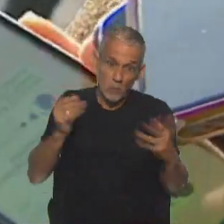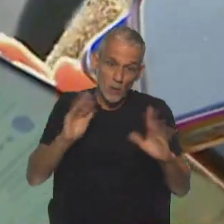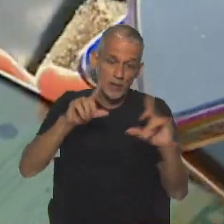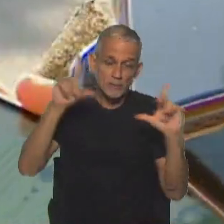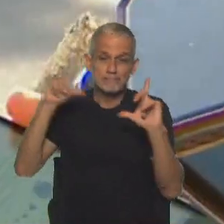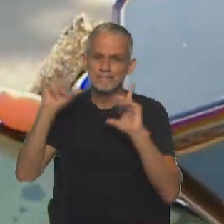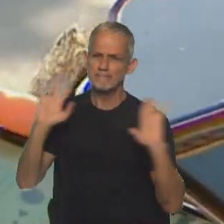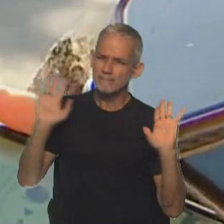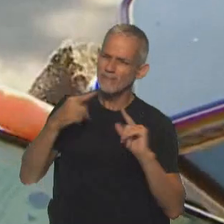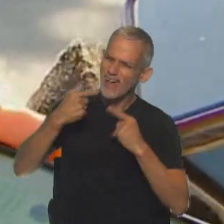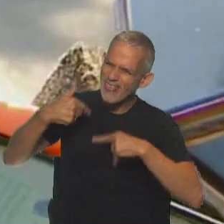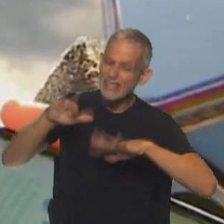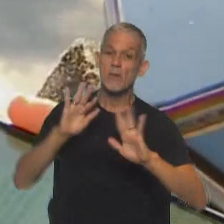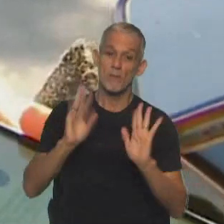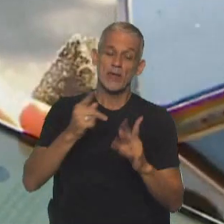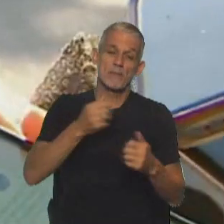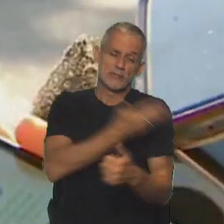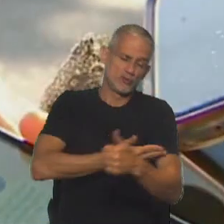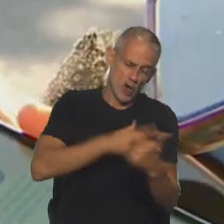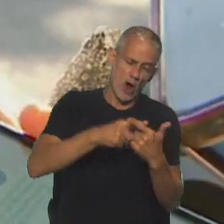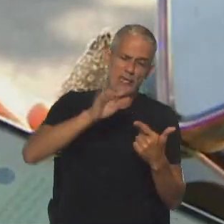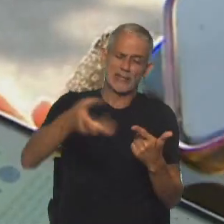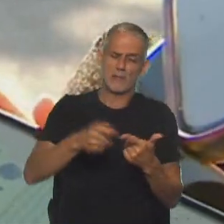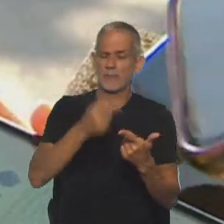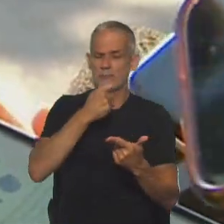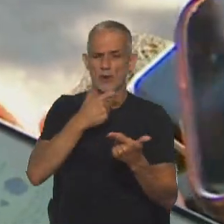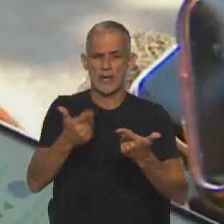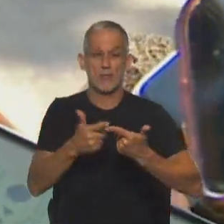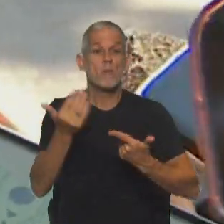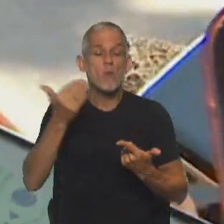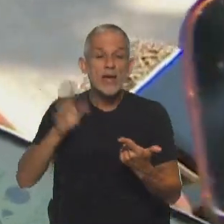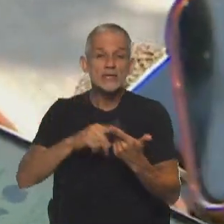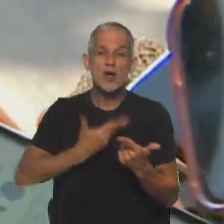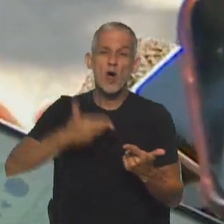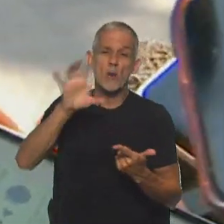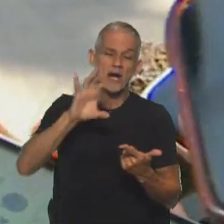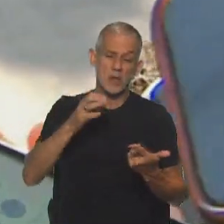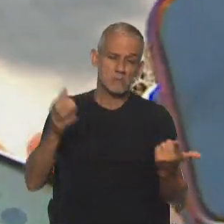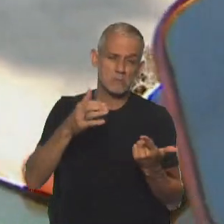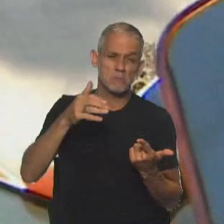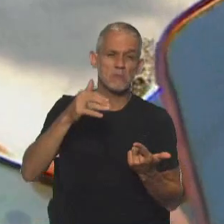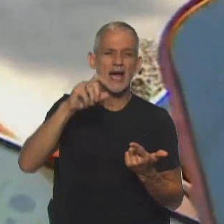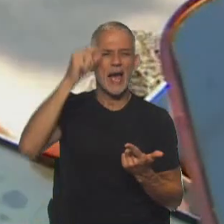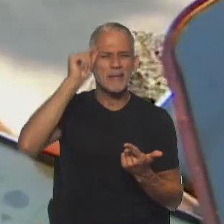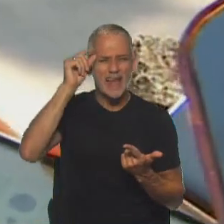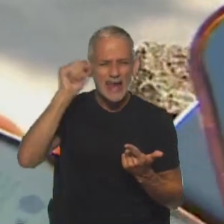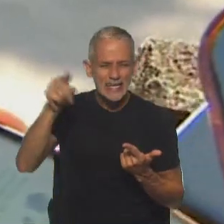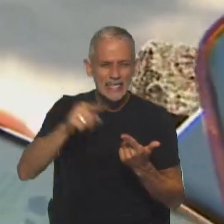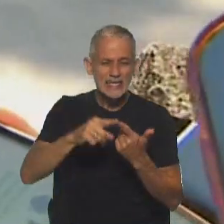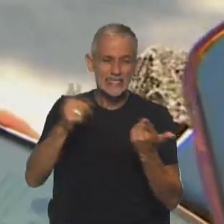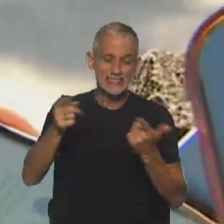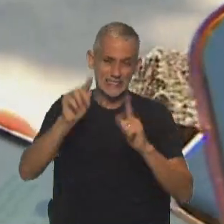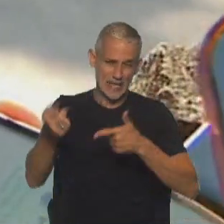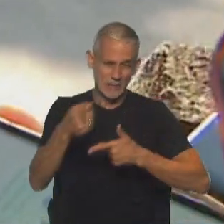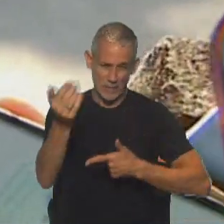dejando entrever la posibilidad de competir, desde Daniel Scioli, pasando por posiblemente algún gobernador como Jorge Milton Capitanich, nuestro querido compañero